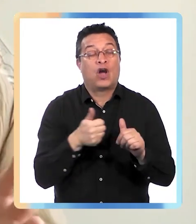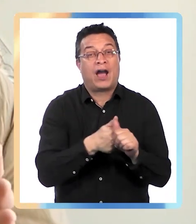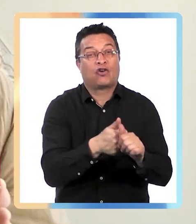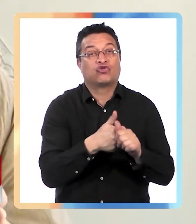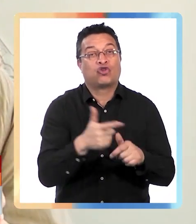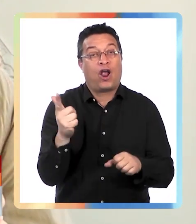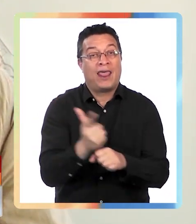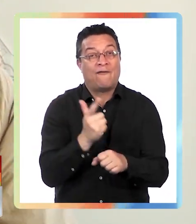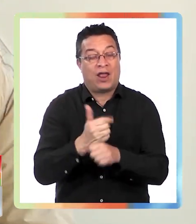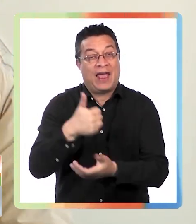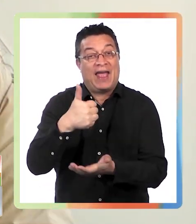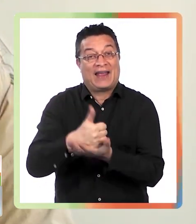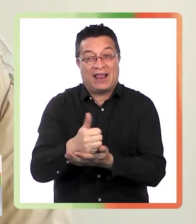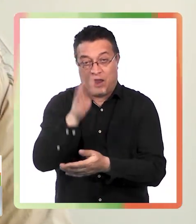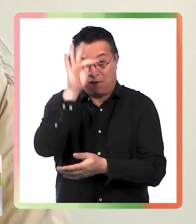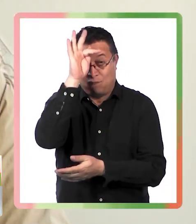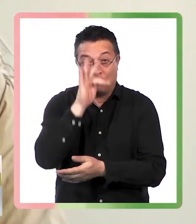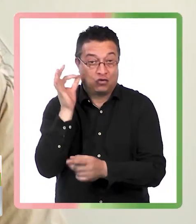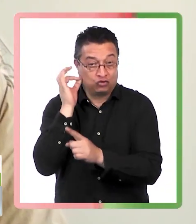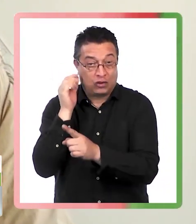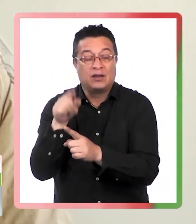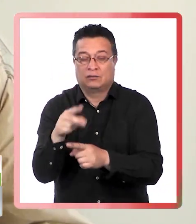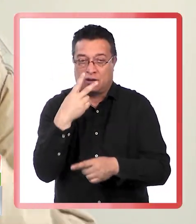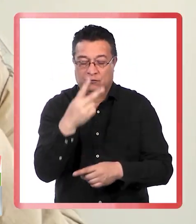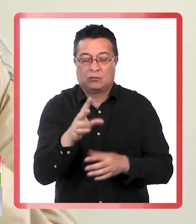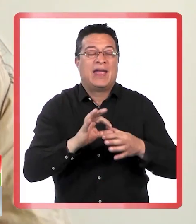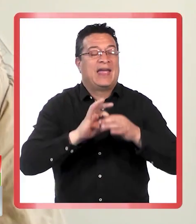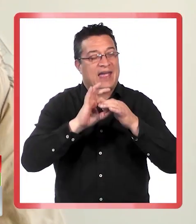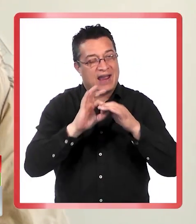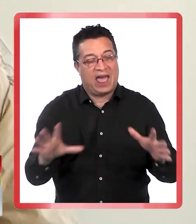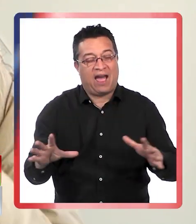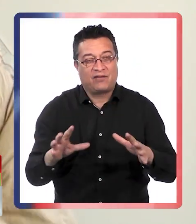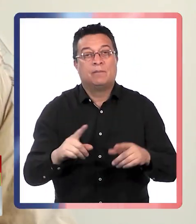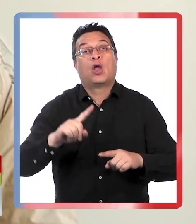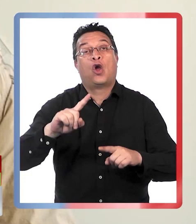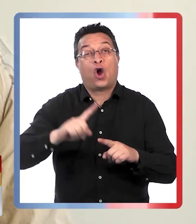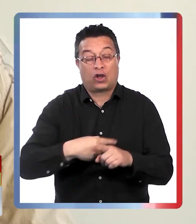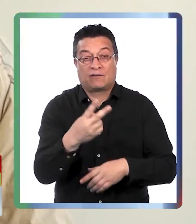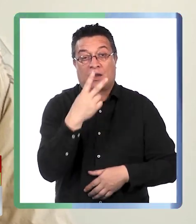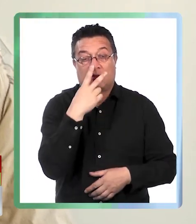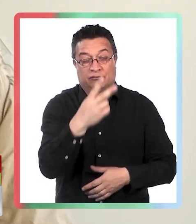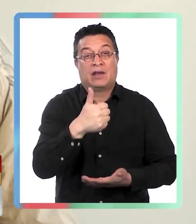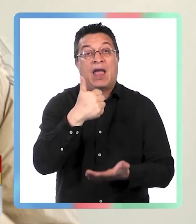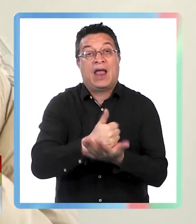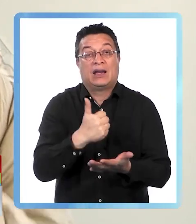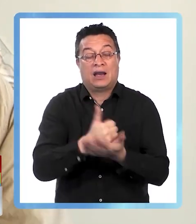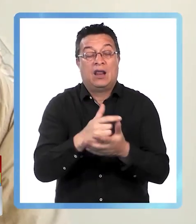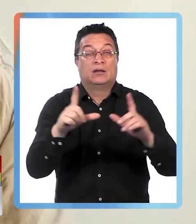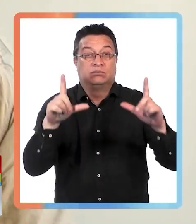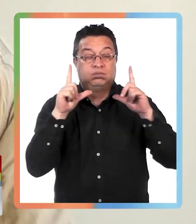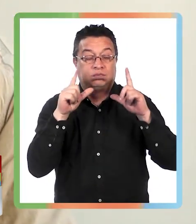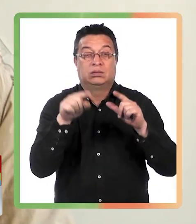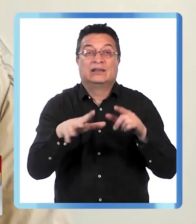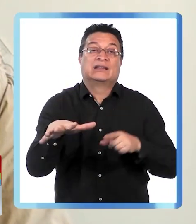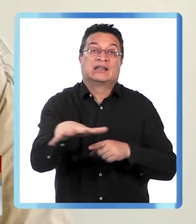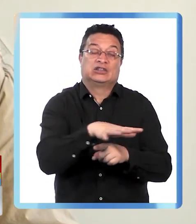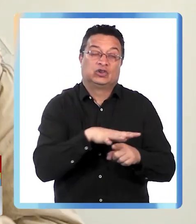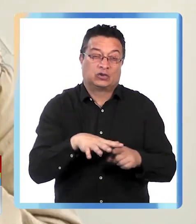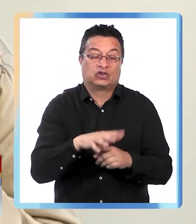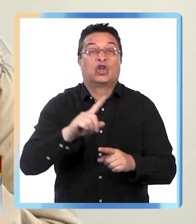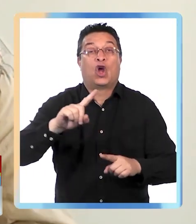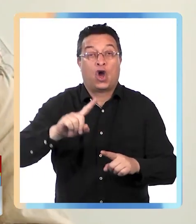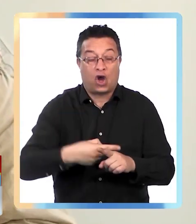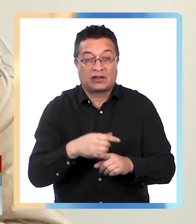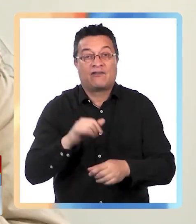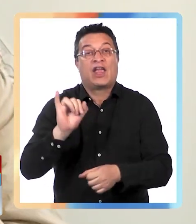un caso de acoso laboral de parte del alcalde a una funcionaria municipal me parece gravísimo. Una vez más vemos que el alcalde está expuesto a estas situaciones